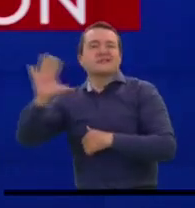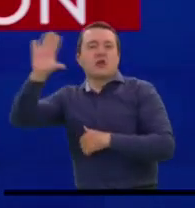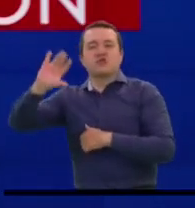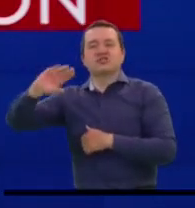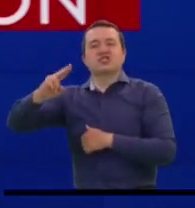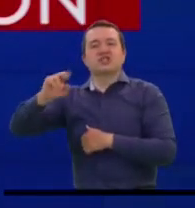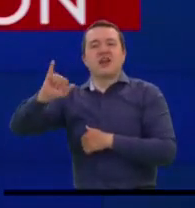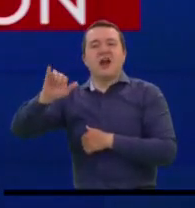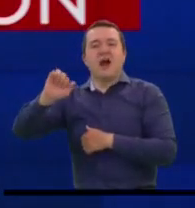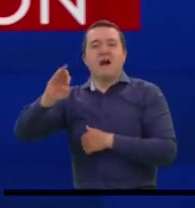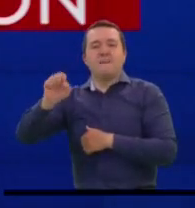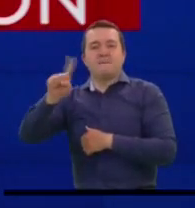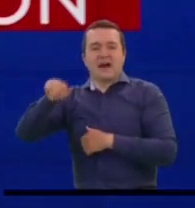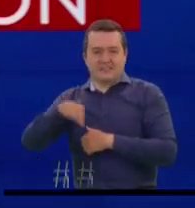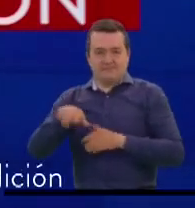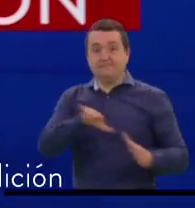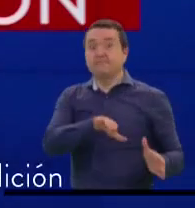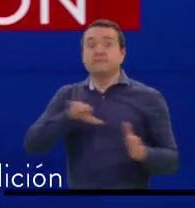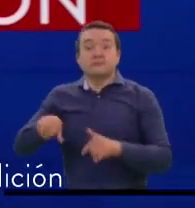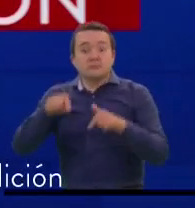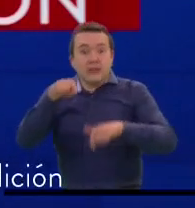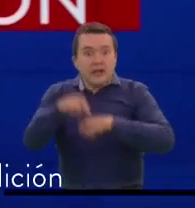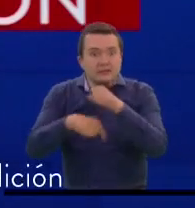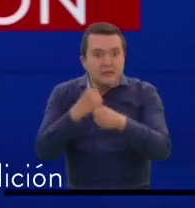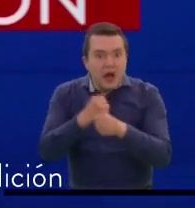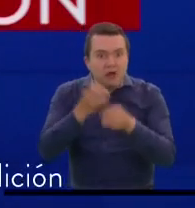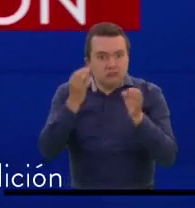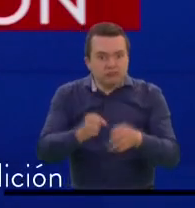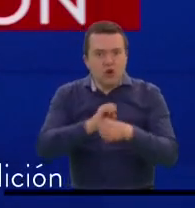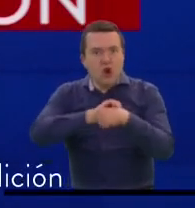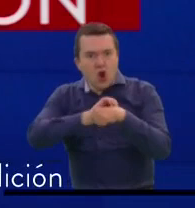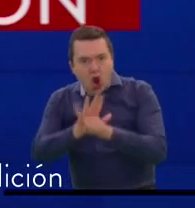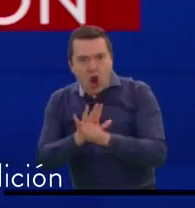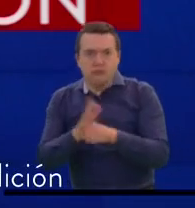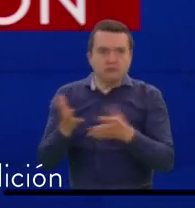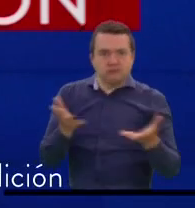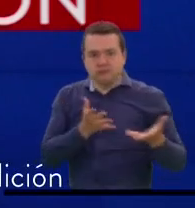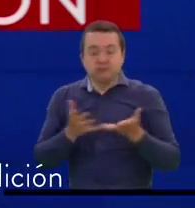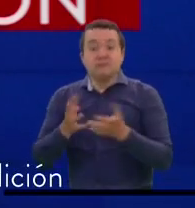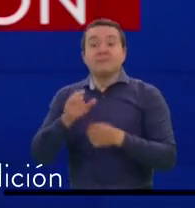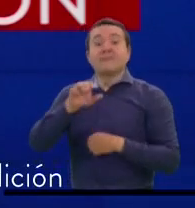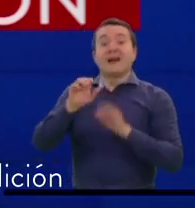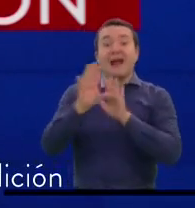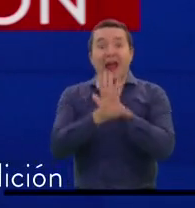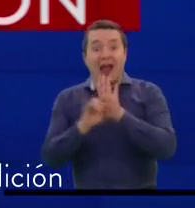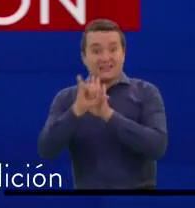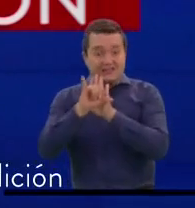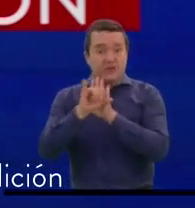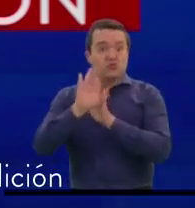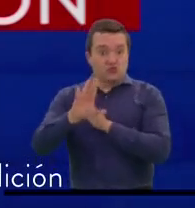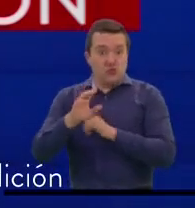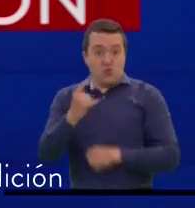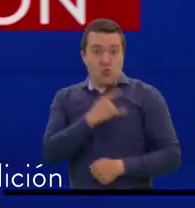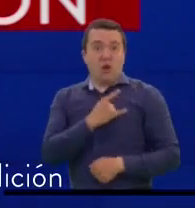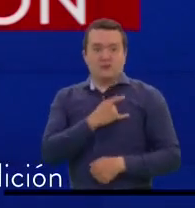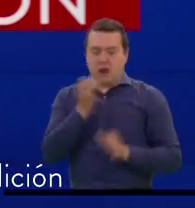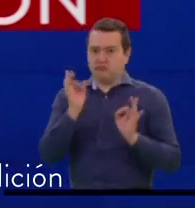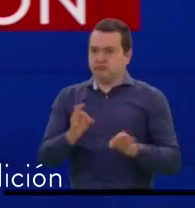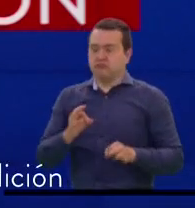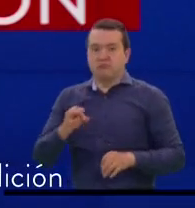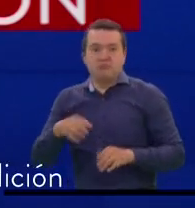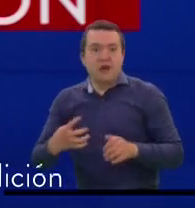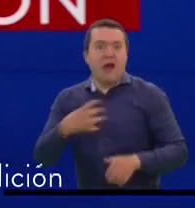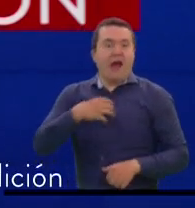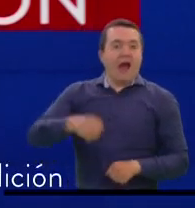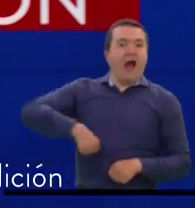En medio de las adversidades de ese año de pandemia, la Universidad de Exi ganó el primer puesto en el concurso de NASA Human Exploration